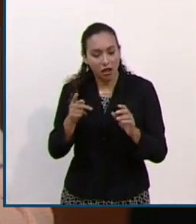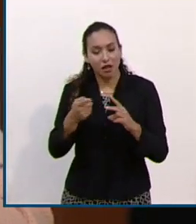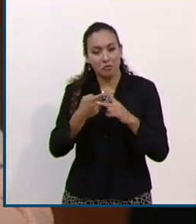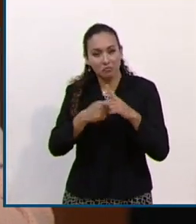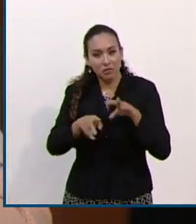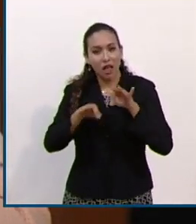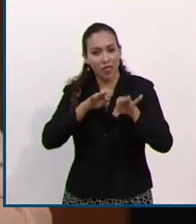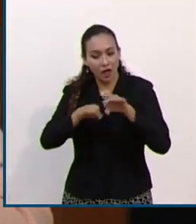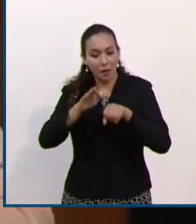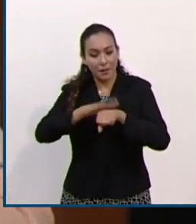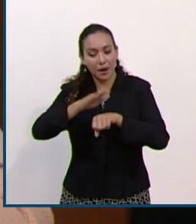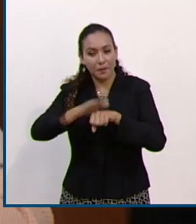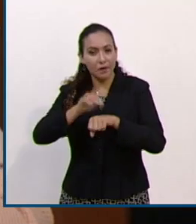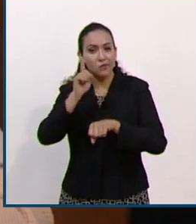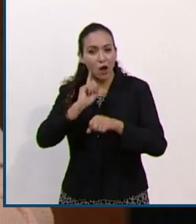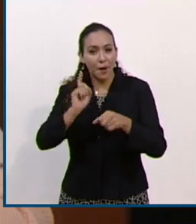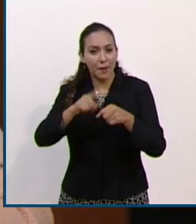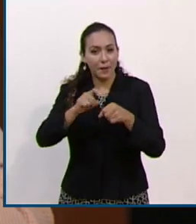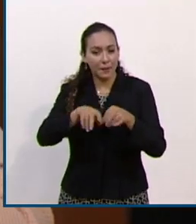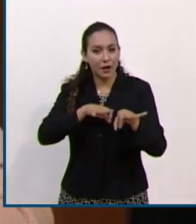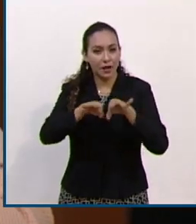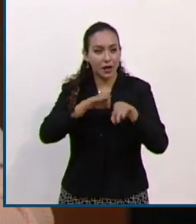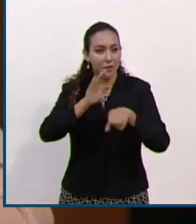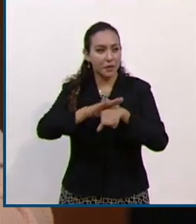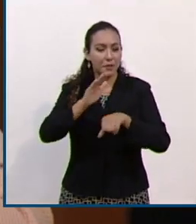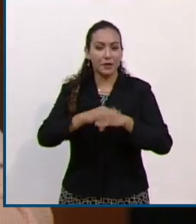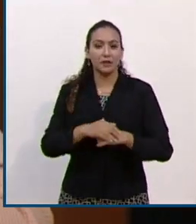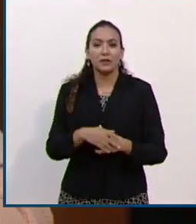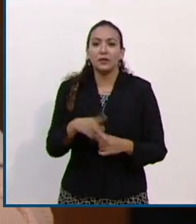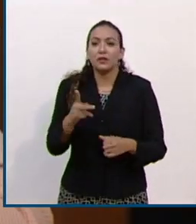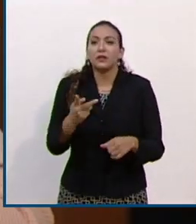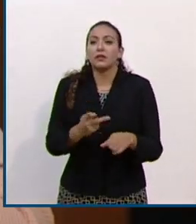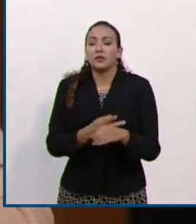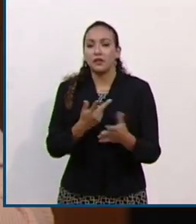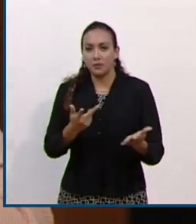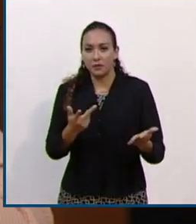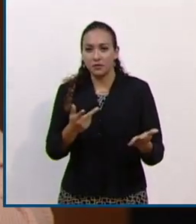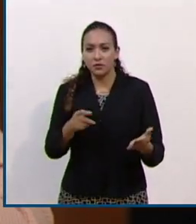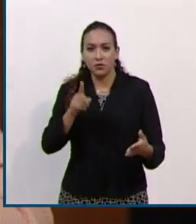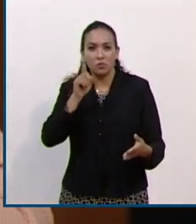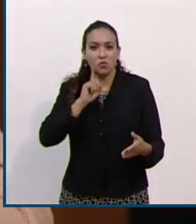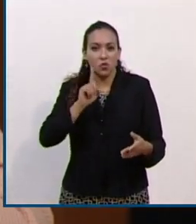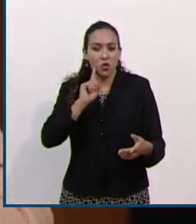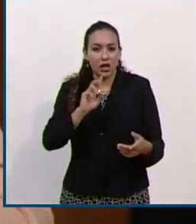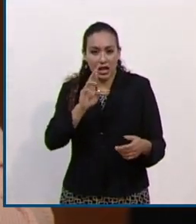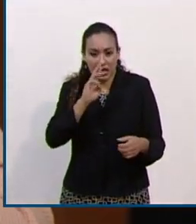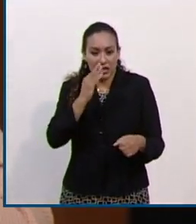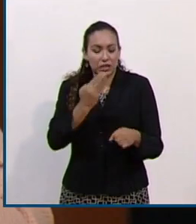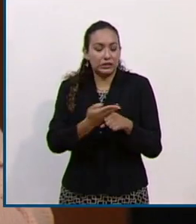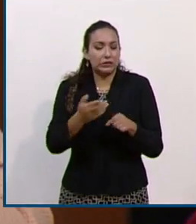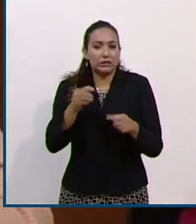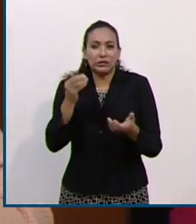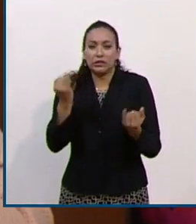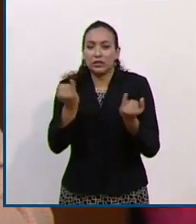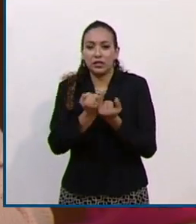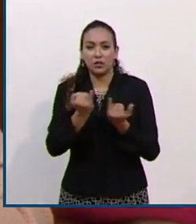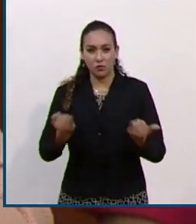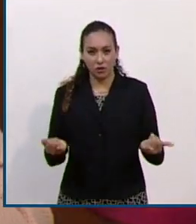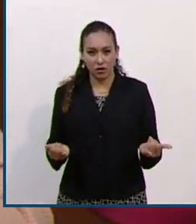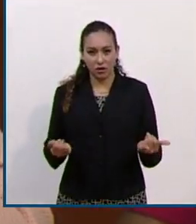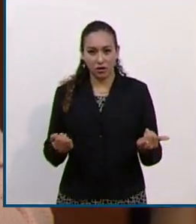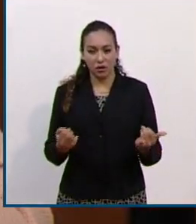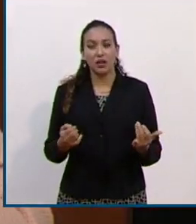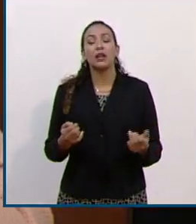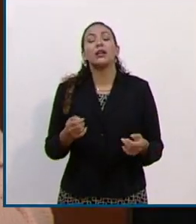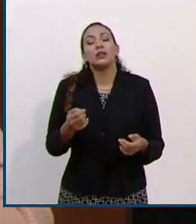empezaron a trabajar, empezaron a desarrollarse, pero no se les quitó la responsabilidad en lo privado. Y eso implicó las